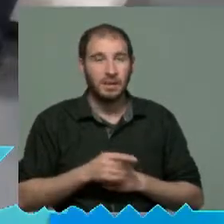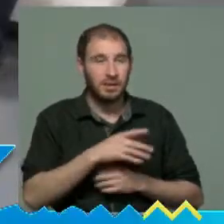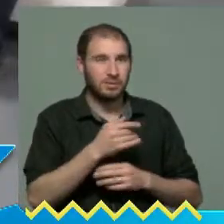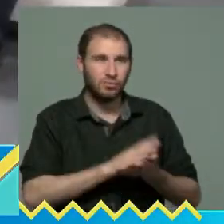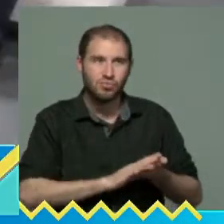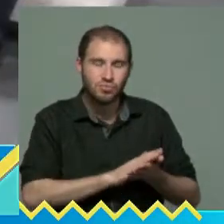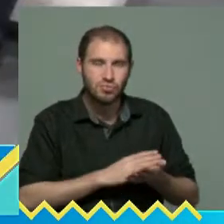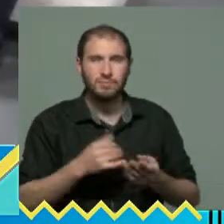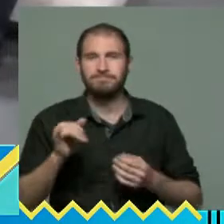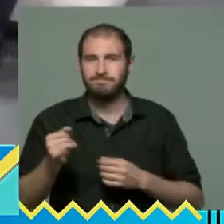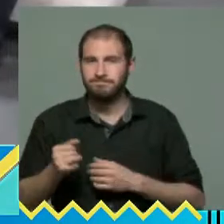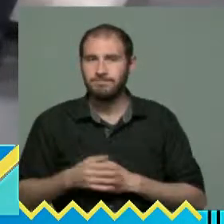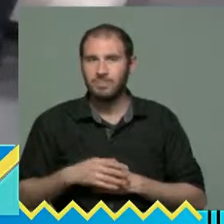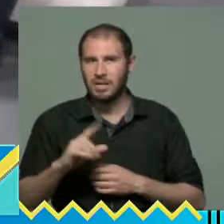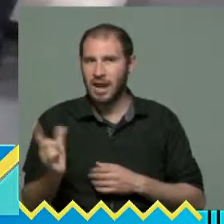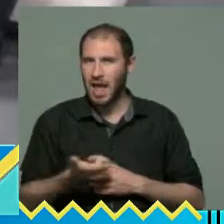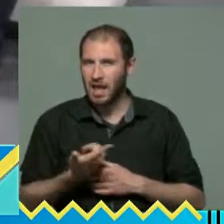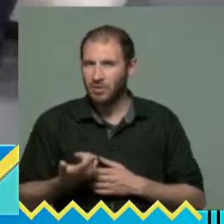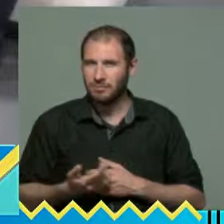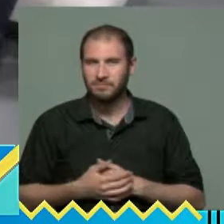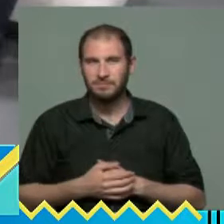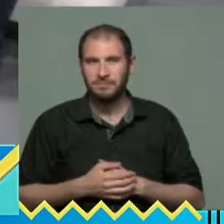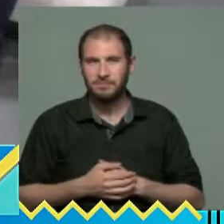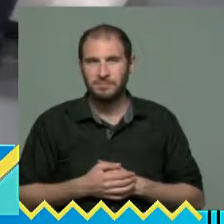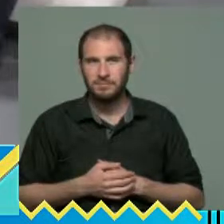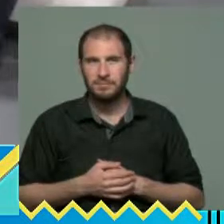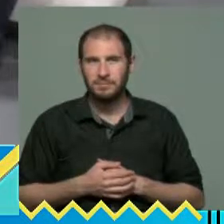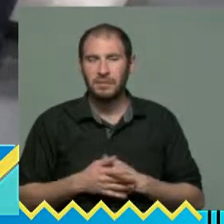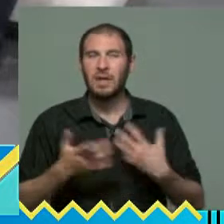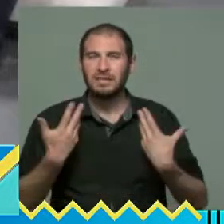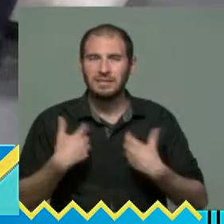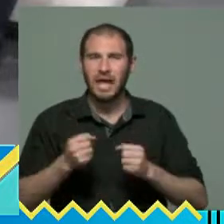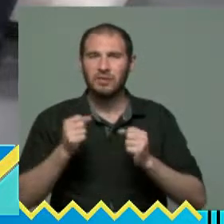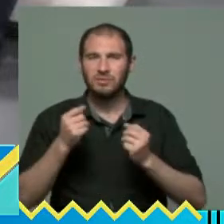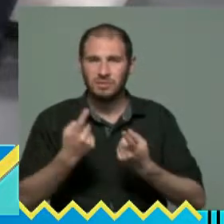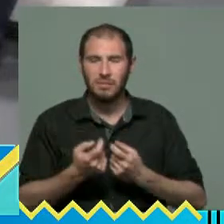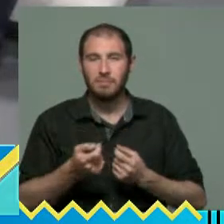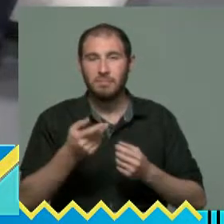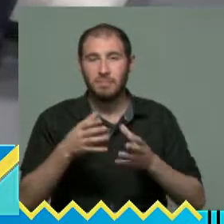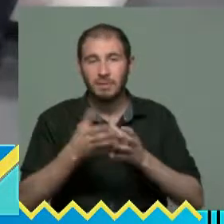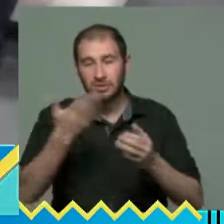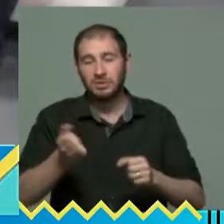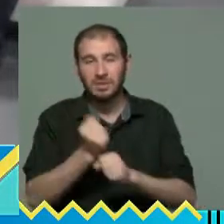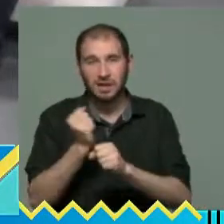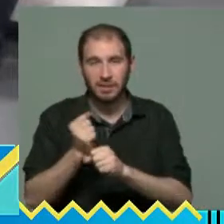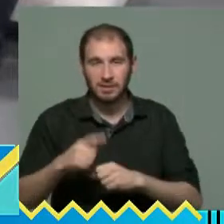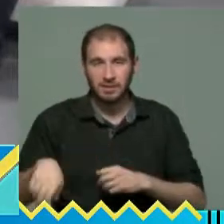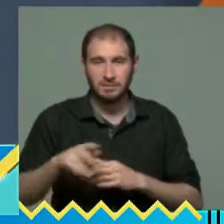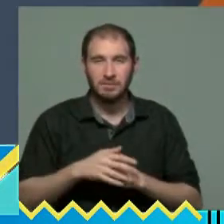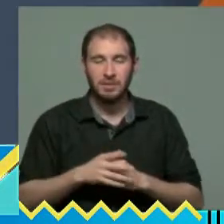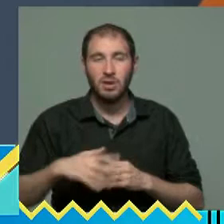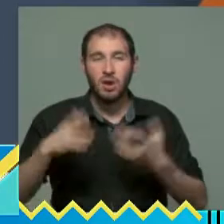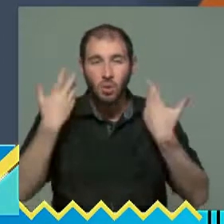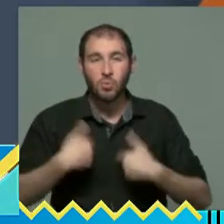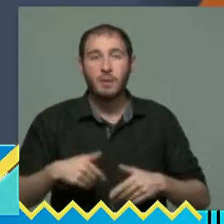sugestivo, lugar ¿no? absolutamente sospechoso. Sí, bueno, sería muy sano que los peritos que están trabajando en el